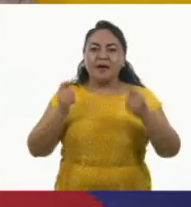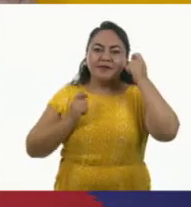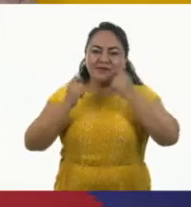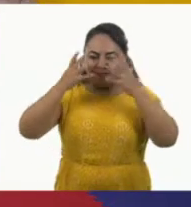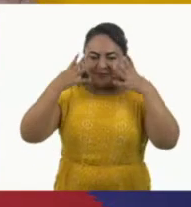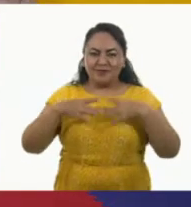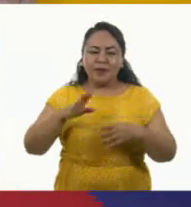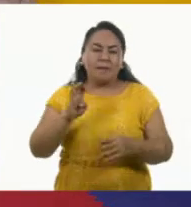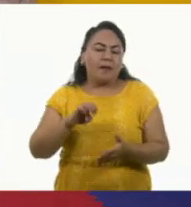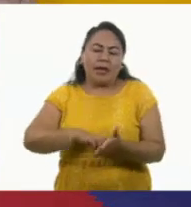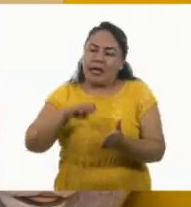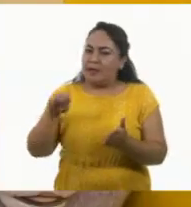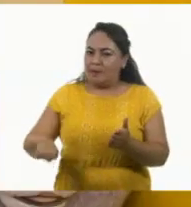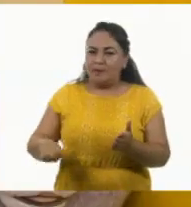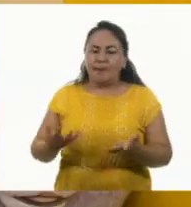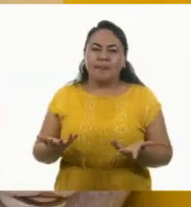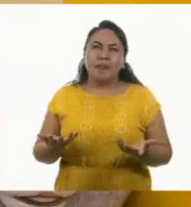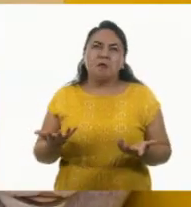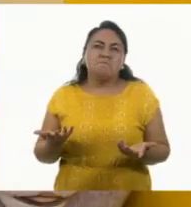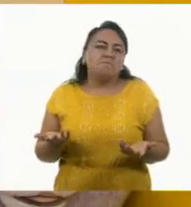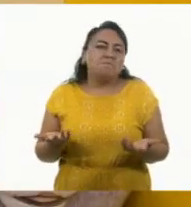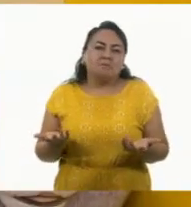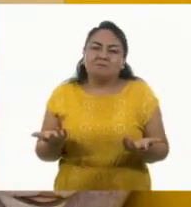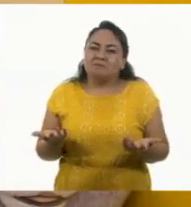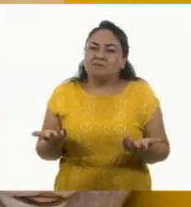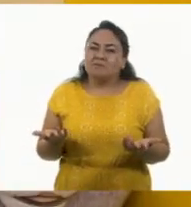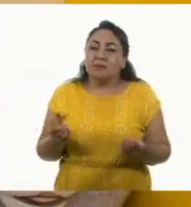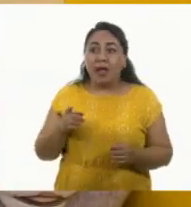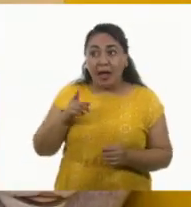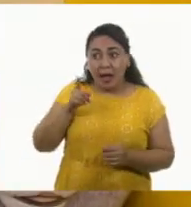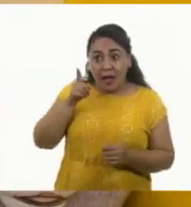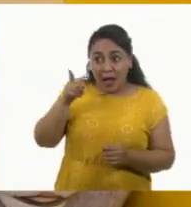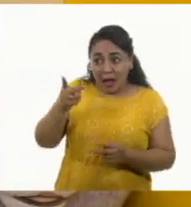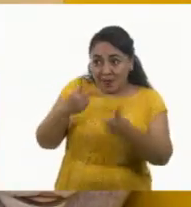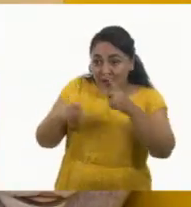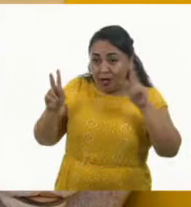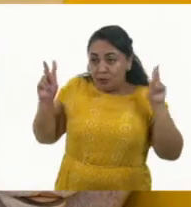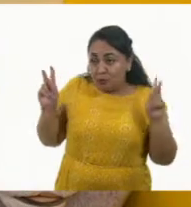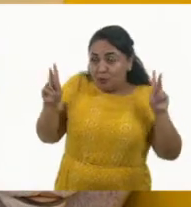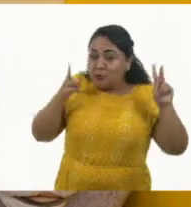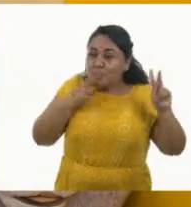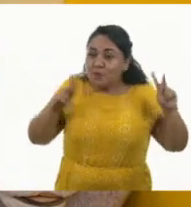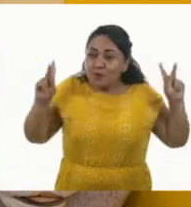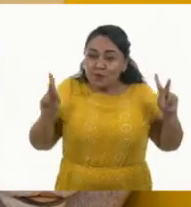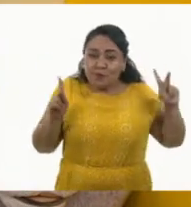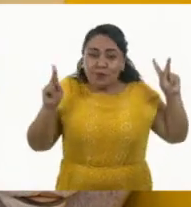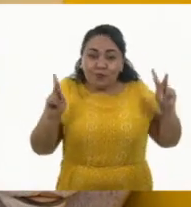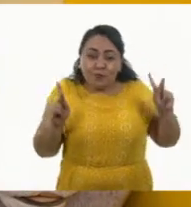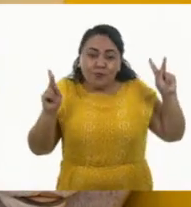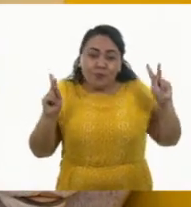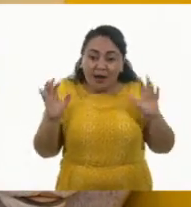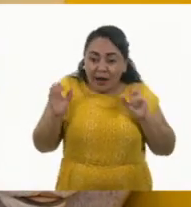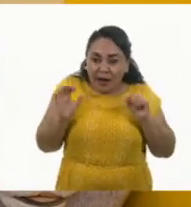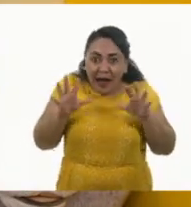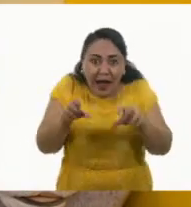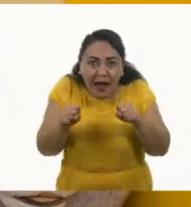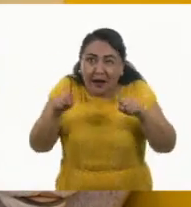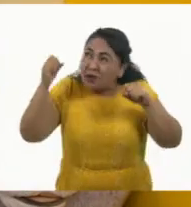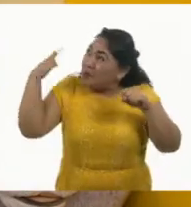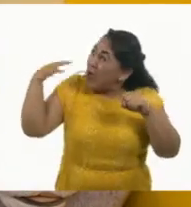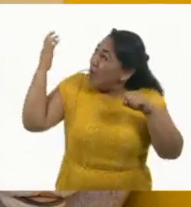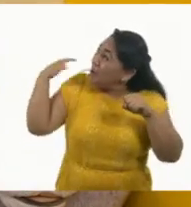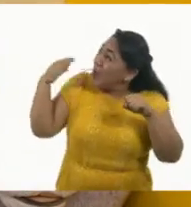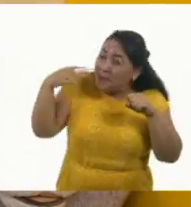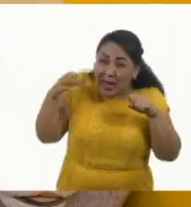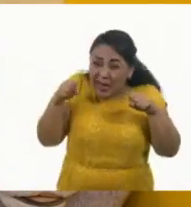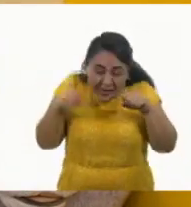bebés. Por ejemplo, ahí viene la viejita cargando su leñita, la agarra el aguacero